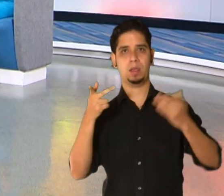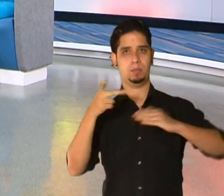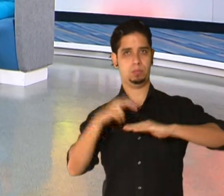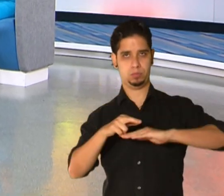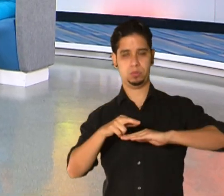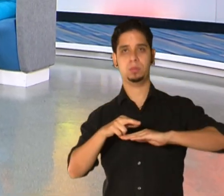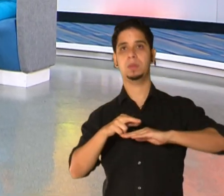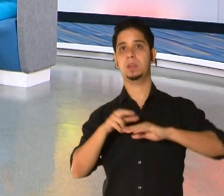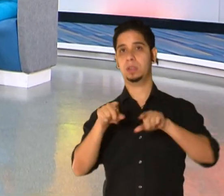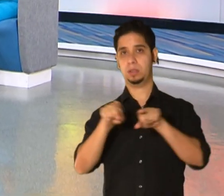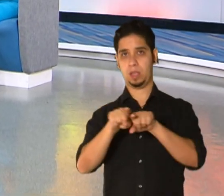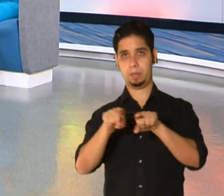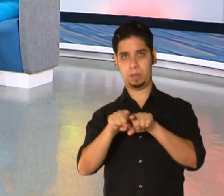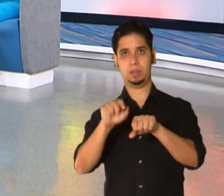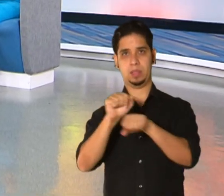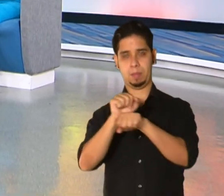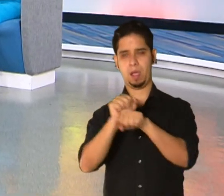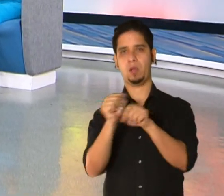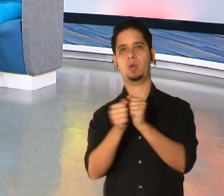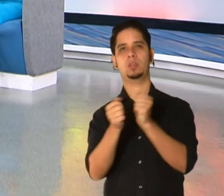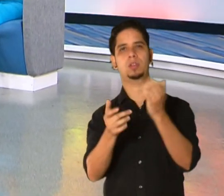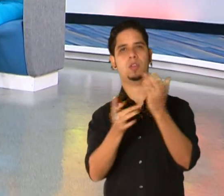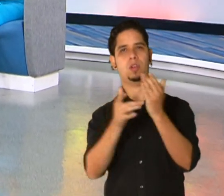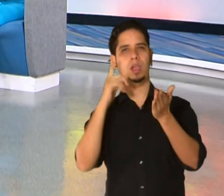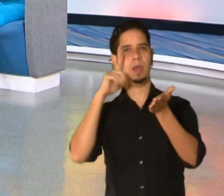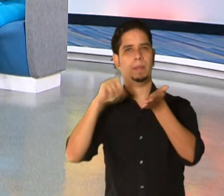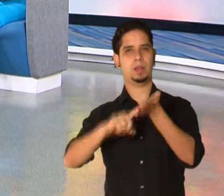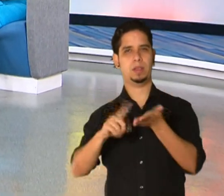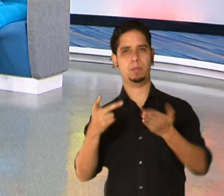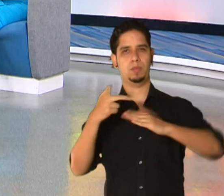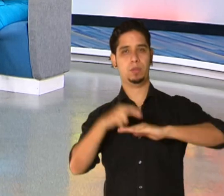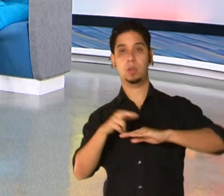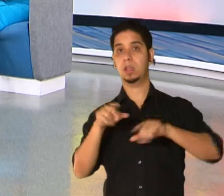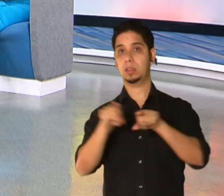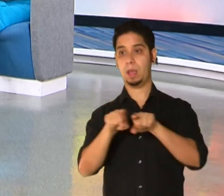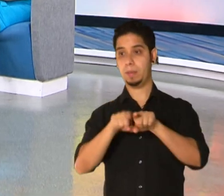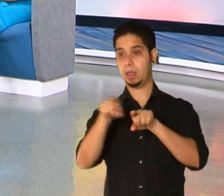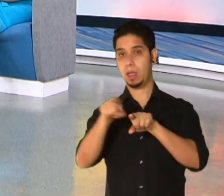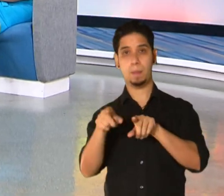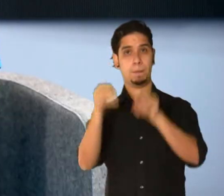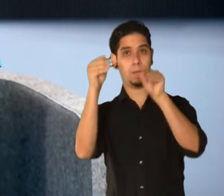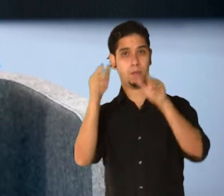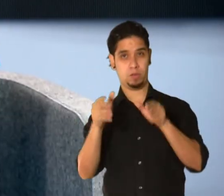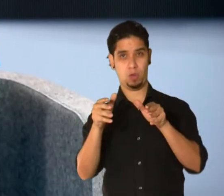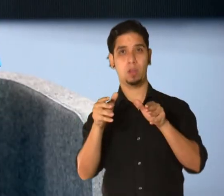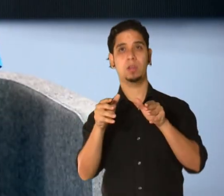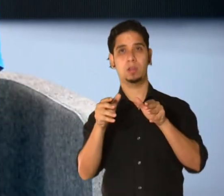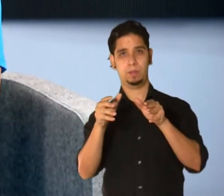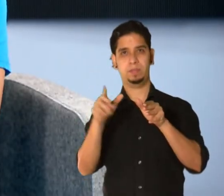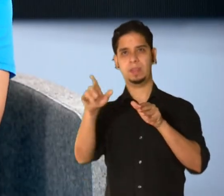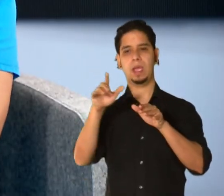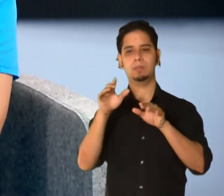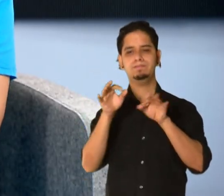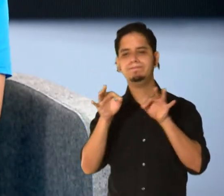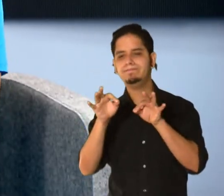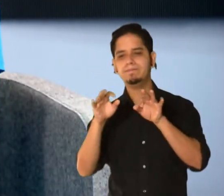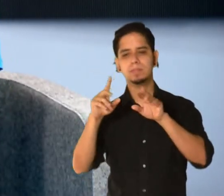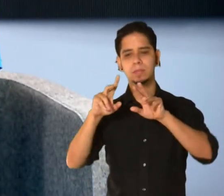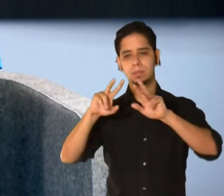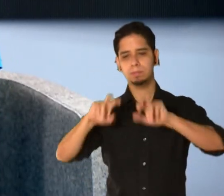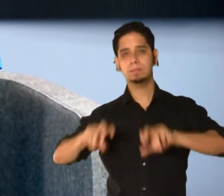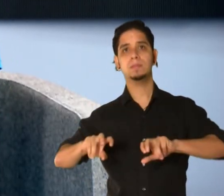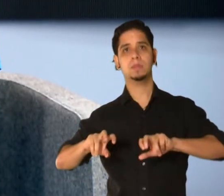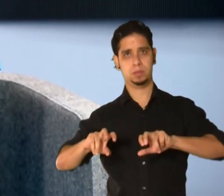Fideicomiso para Ciencia, Tecnología e Investigación de Puerto Rico, y quien también es profesor de epidemiología de la Ponce